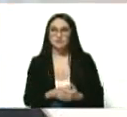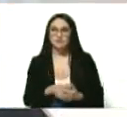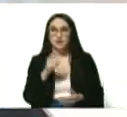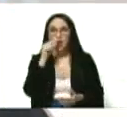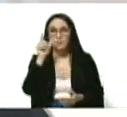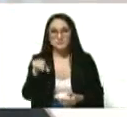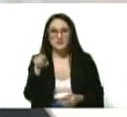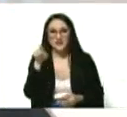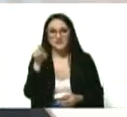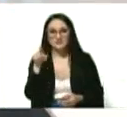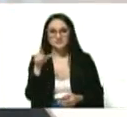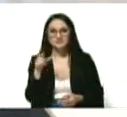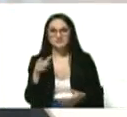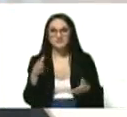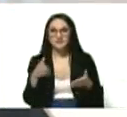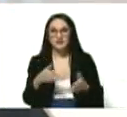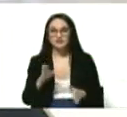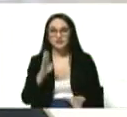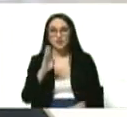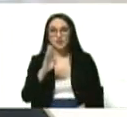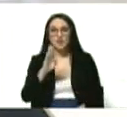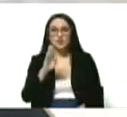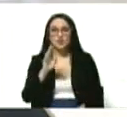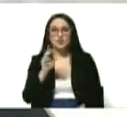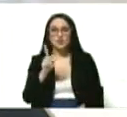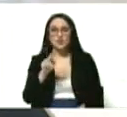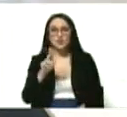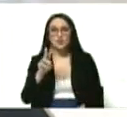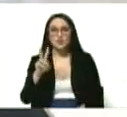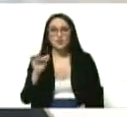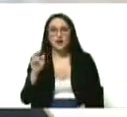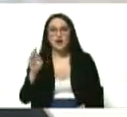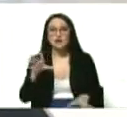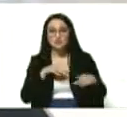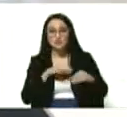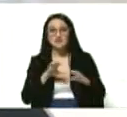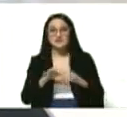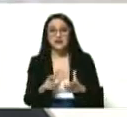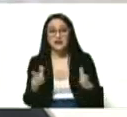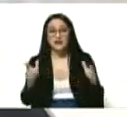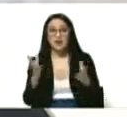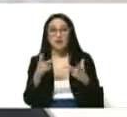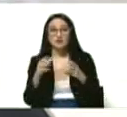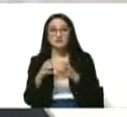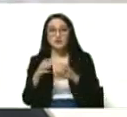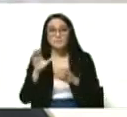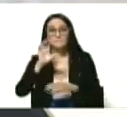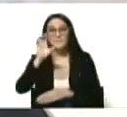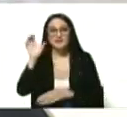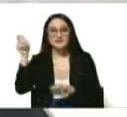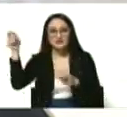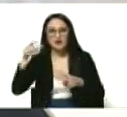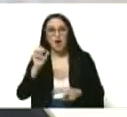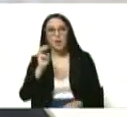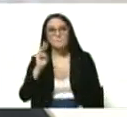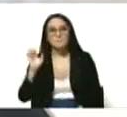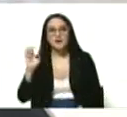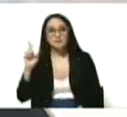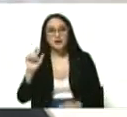Algaiz, nacido en Kuwait, asumió la Secretaría General de la Organización de Países Exportadores de Petróleo, OPEP, a partir